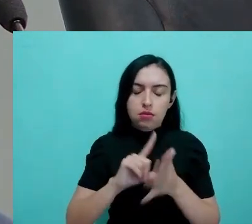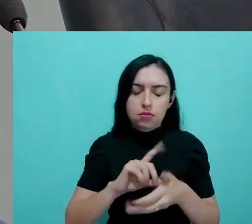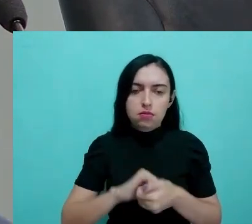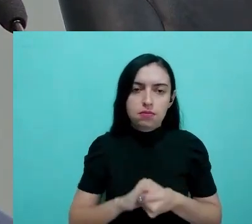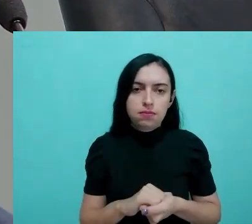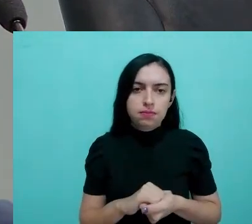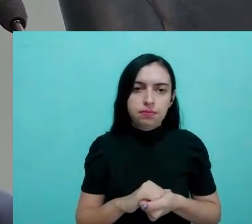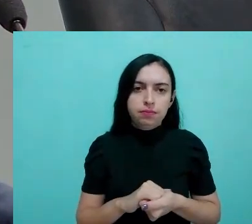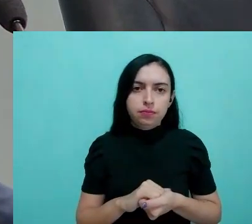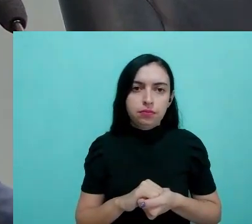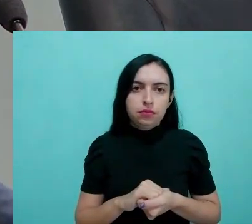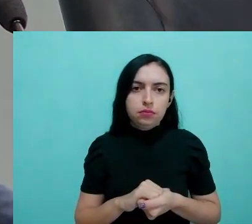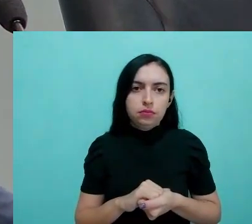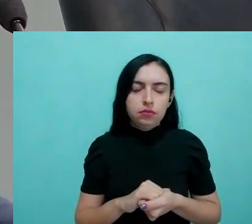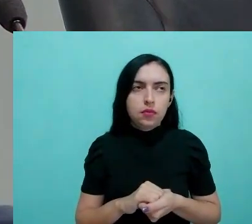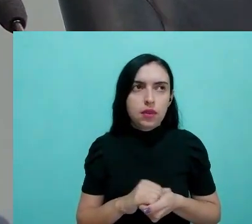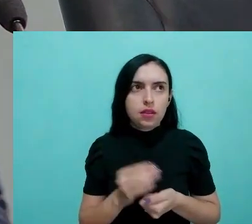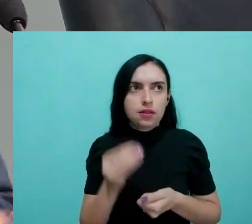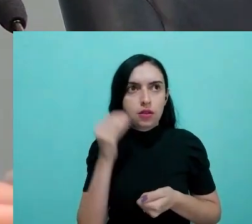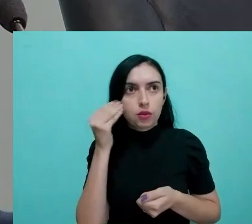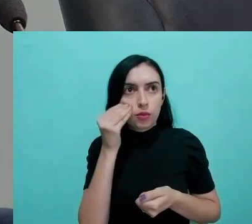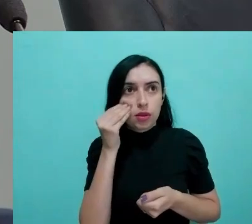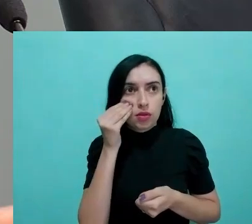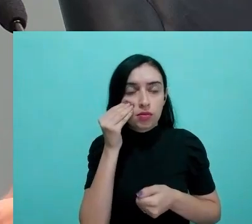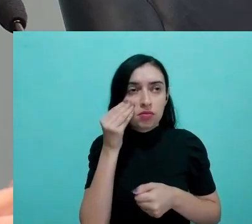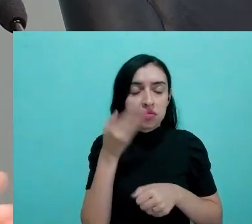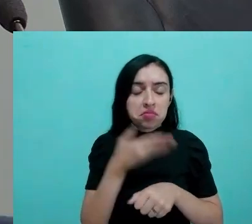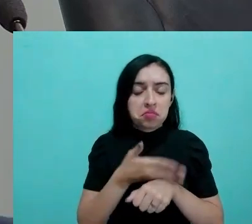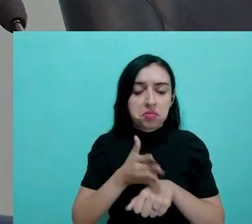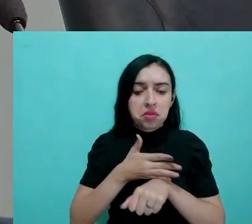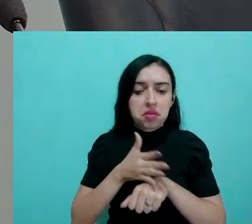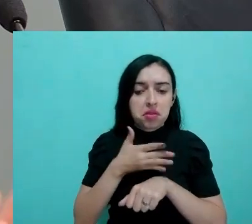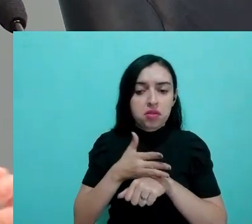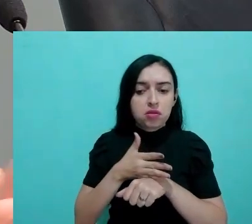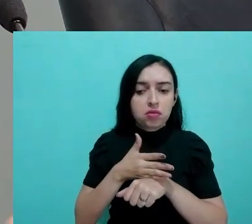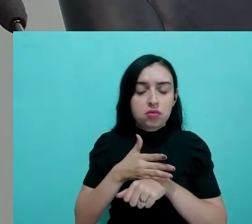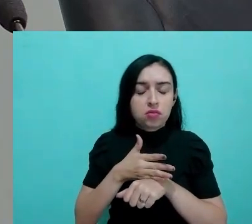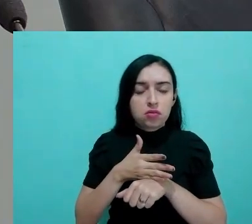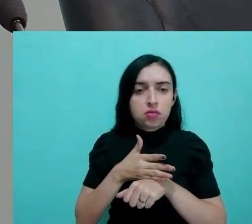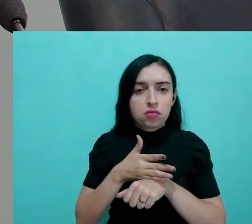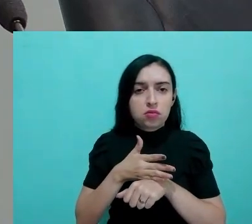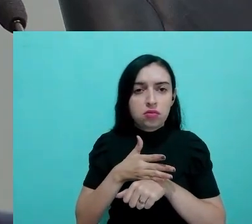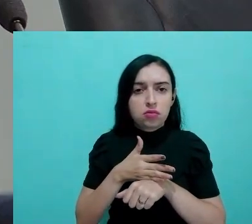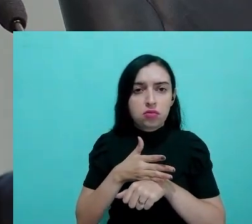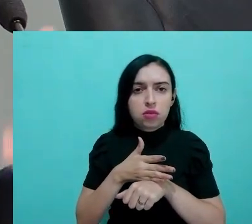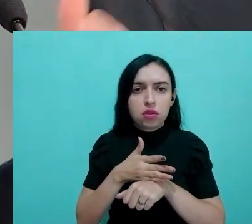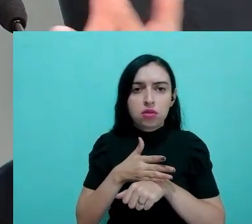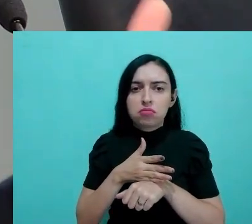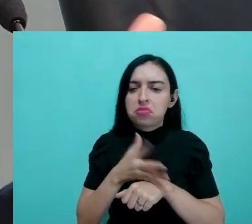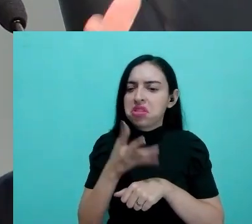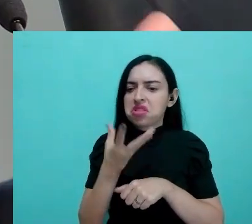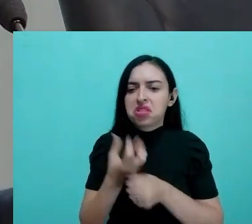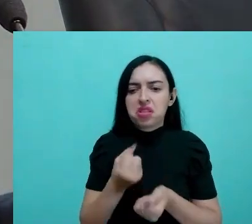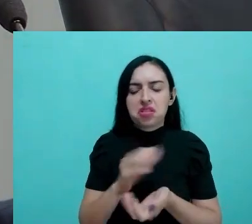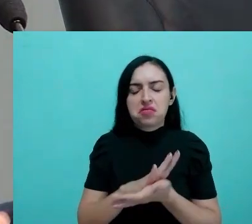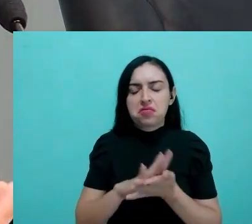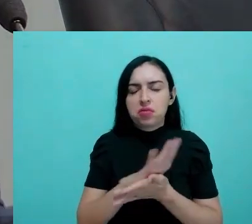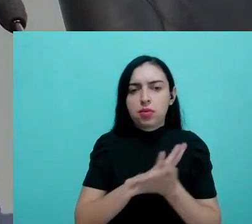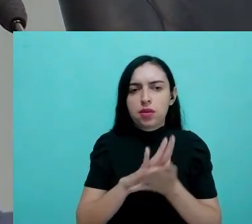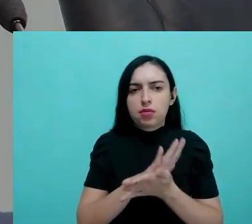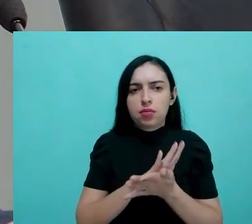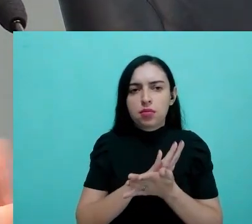Desde el punto de vista práctica, no hubo ninguna consideración para esa paradoja